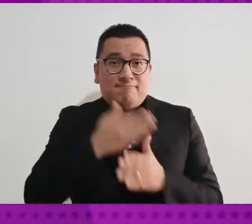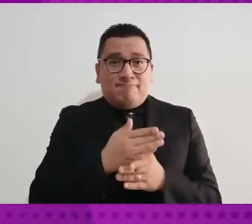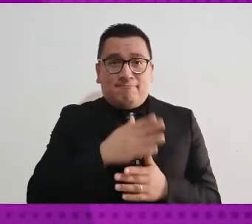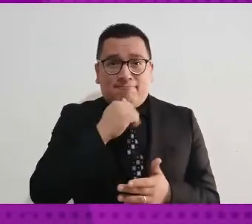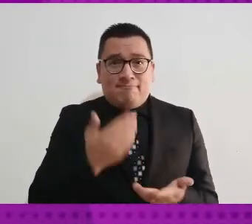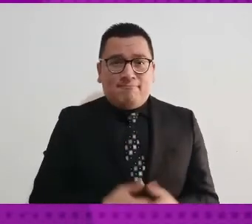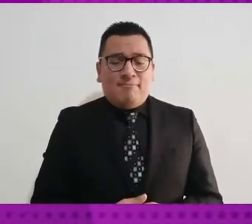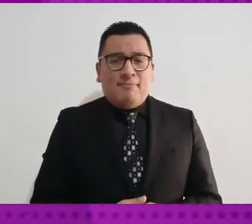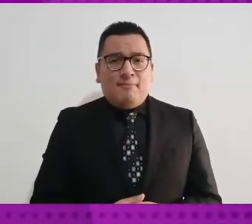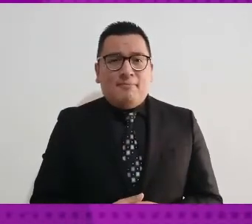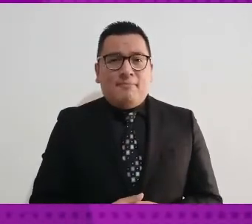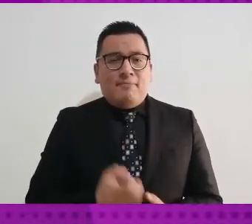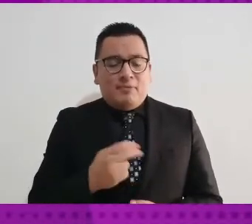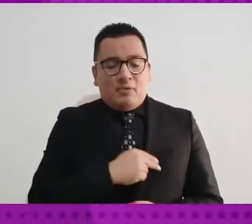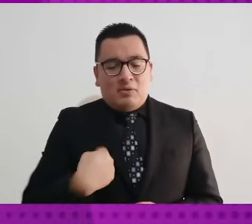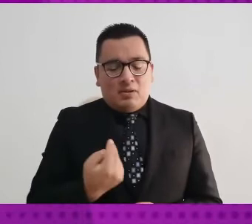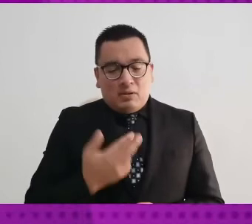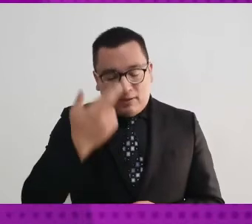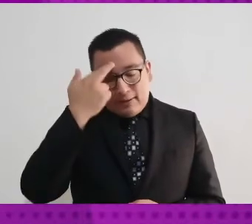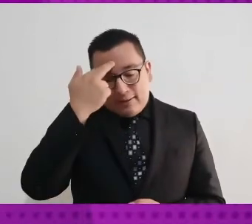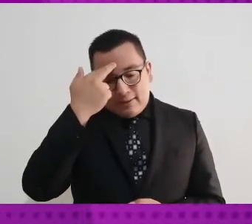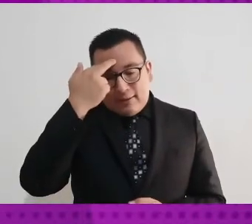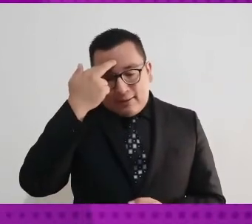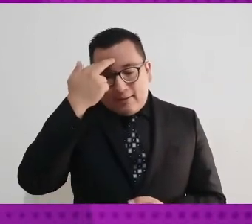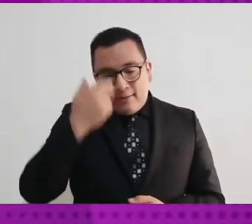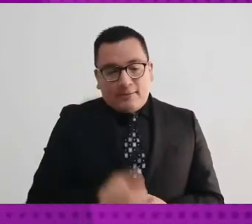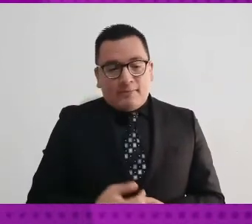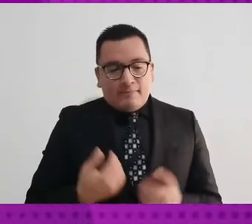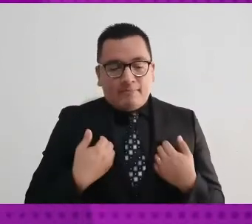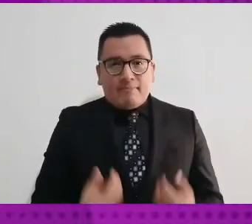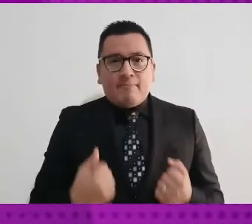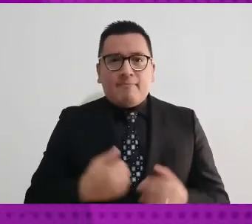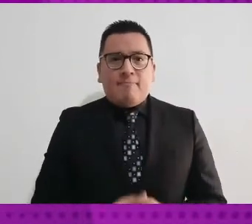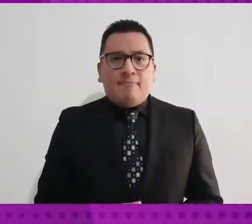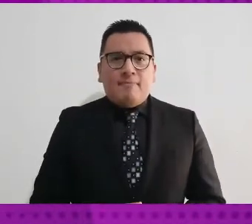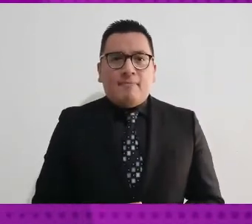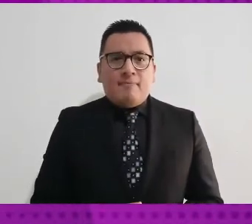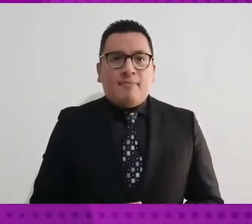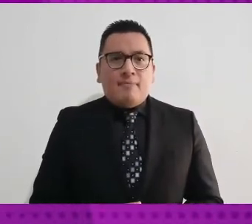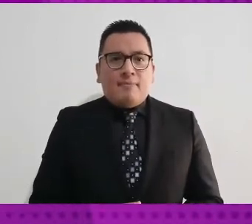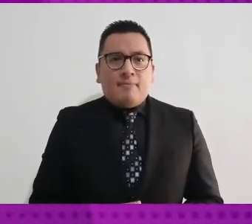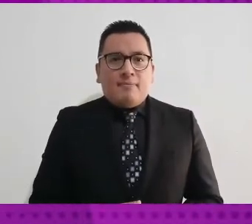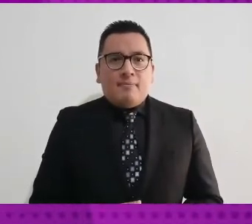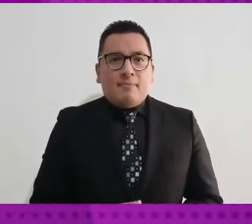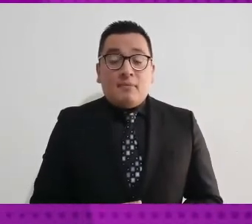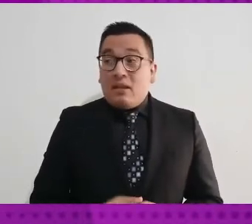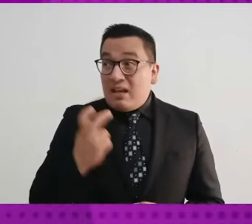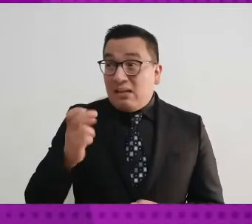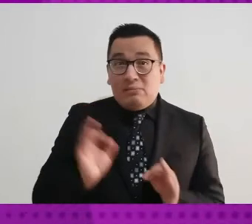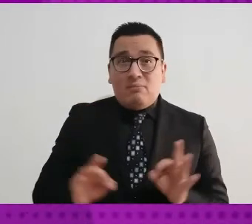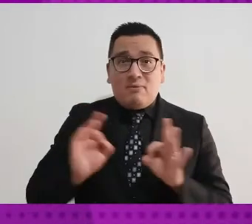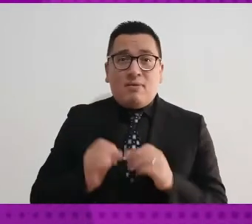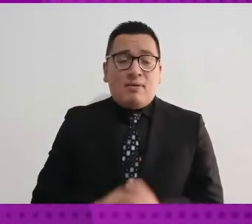entonces retomarlo, reflexionarlo y apropiarse de ese espacio público que son las elecciones. Y eso es algo